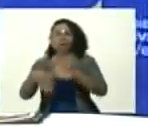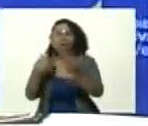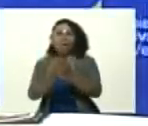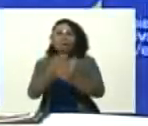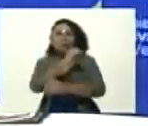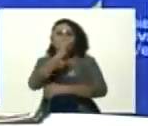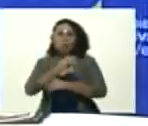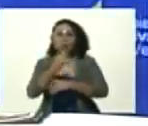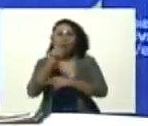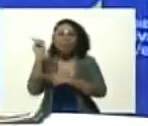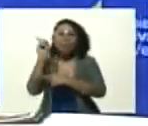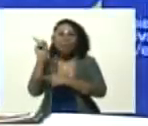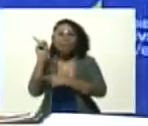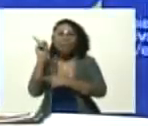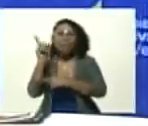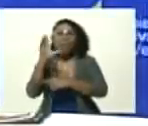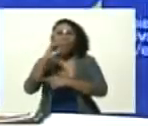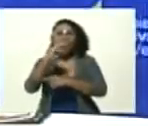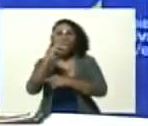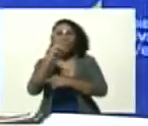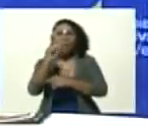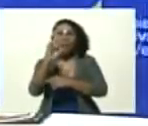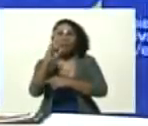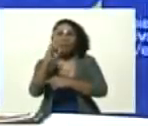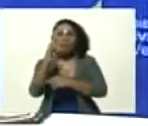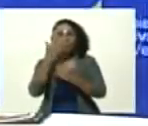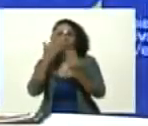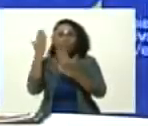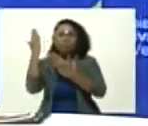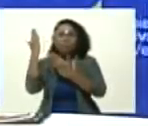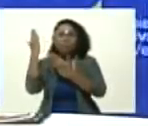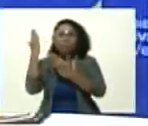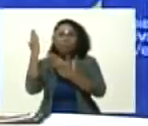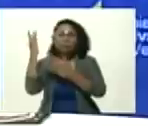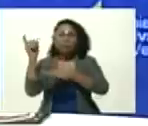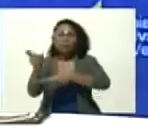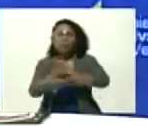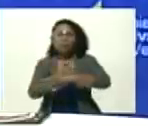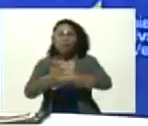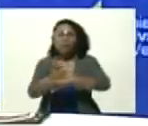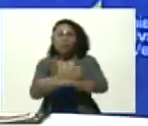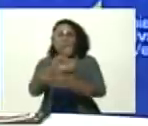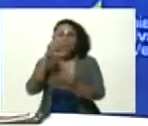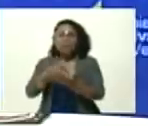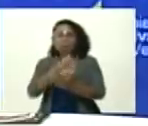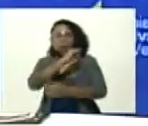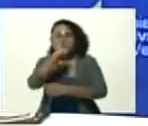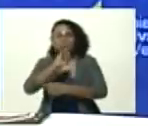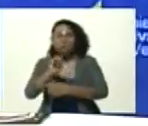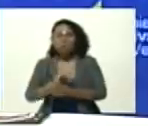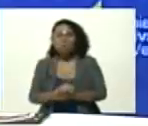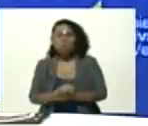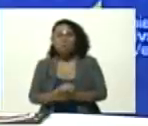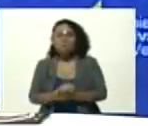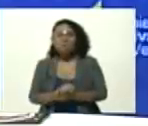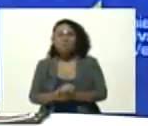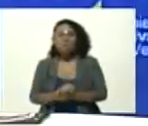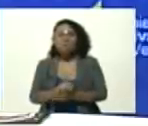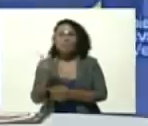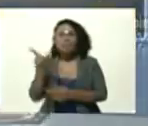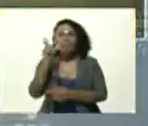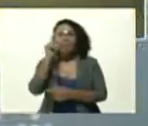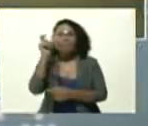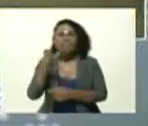Ya está Omar Prieto. Omar, gobernador del Estado Zulia, con Dirwin